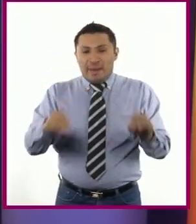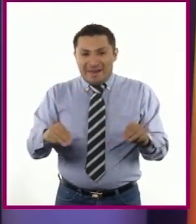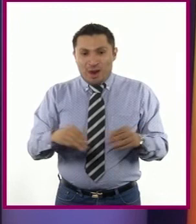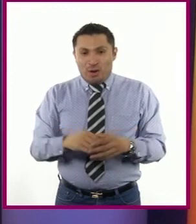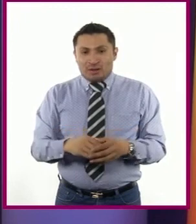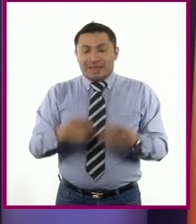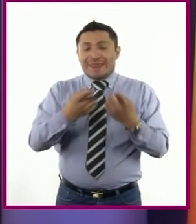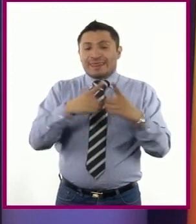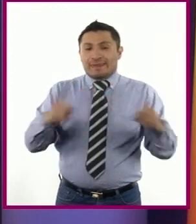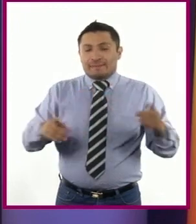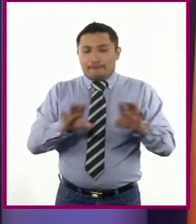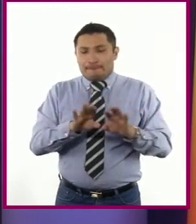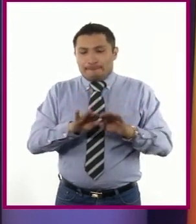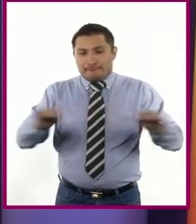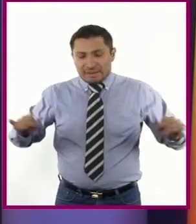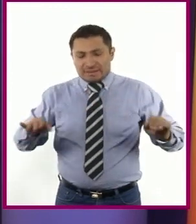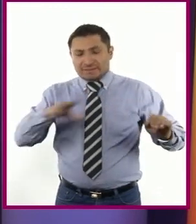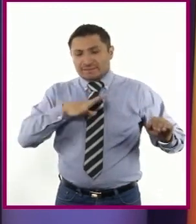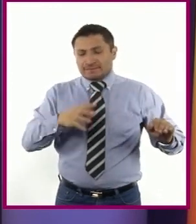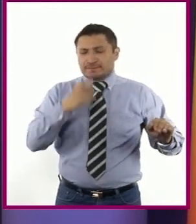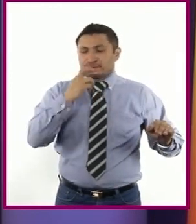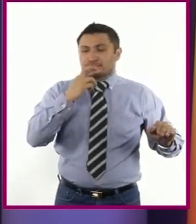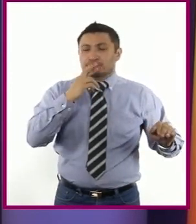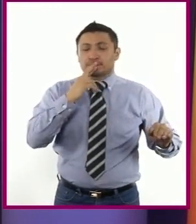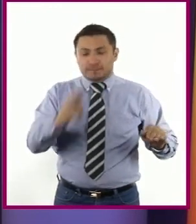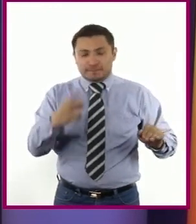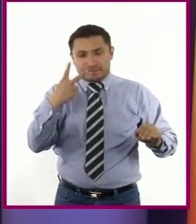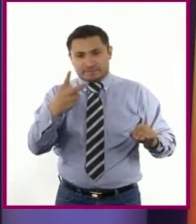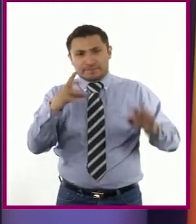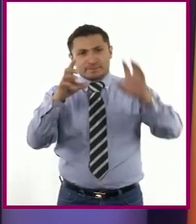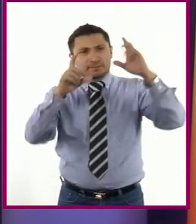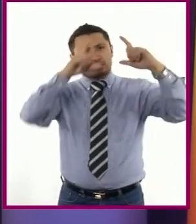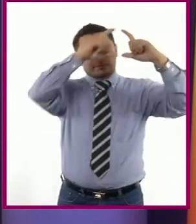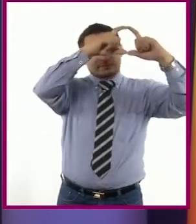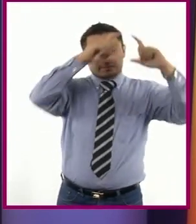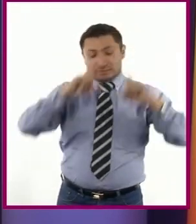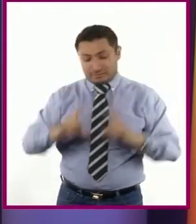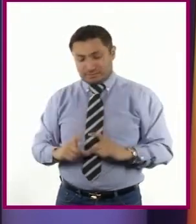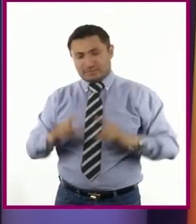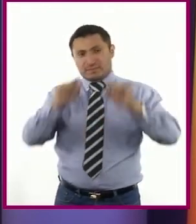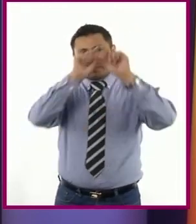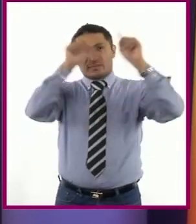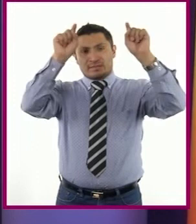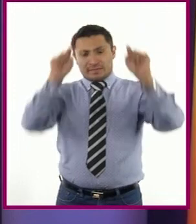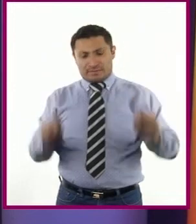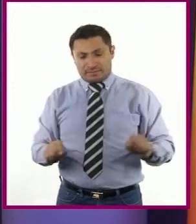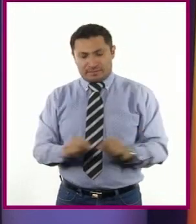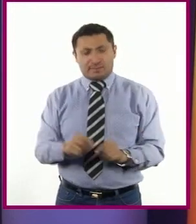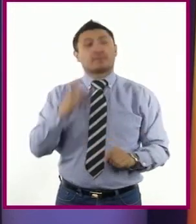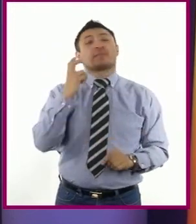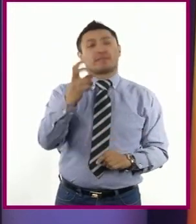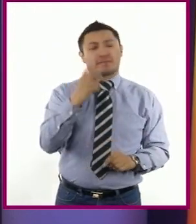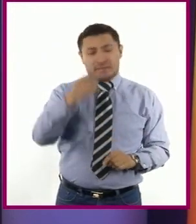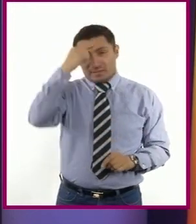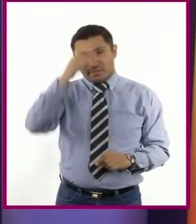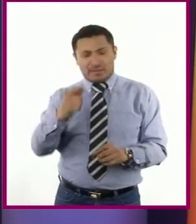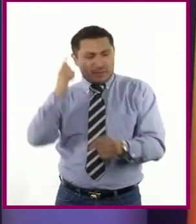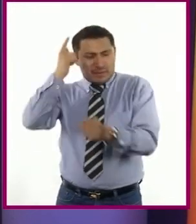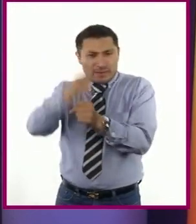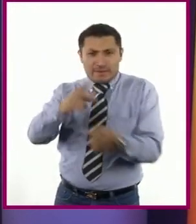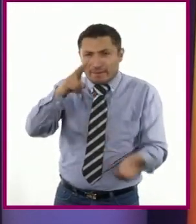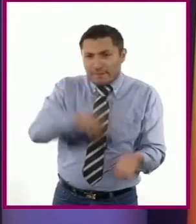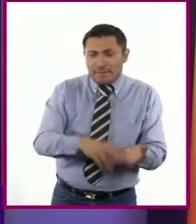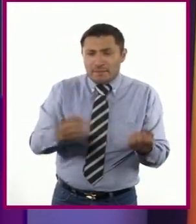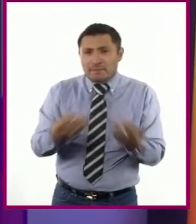El desarrollo plano está compuesto por 2 círculos y un rectángulo. Por lo tanto, para determinar el valor del perímetro